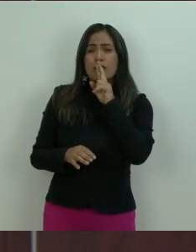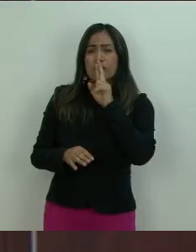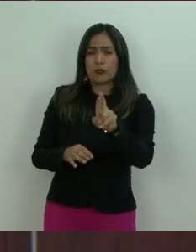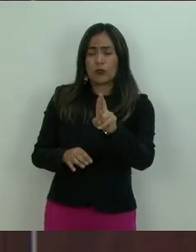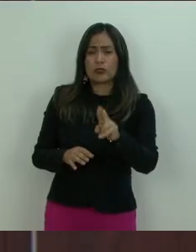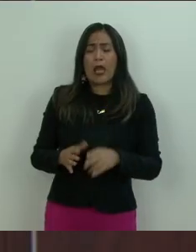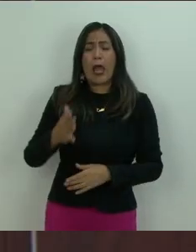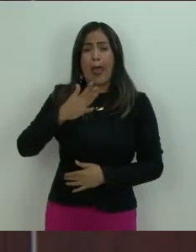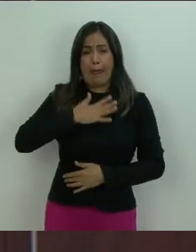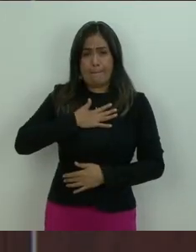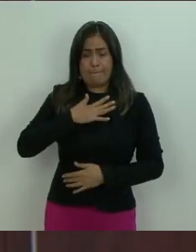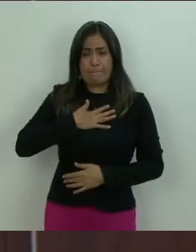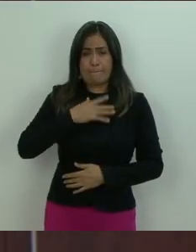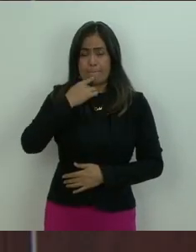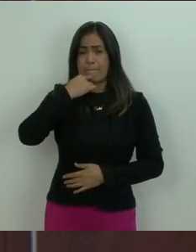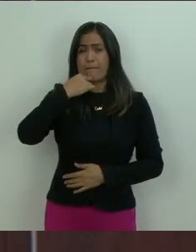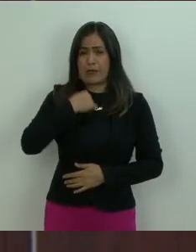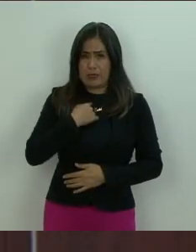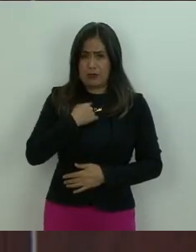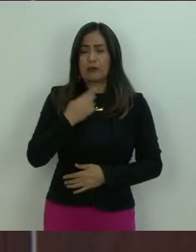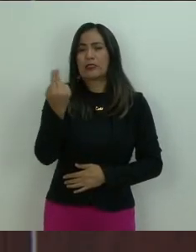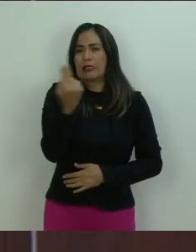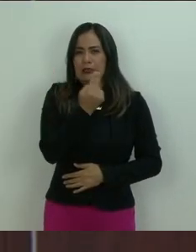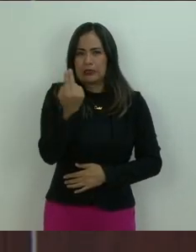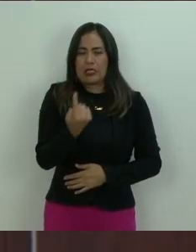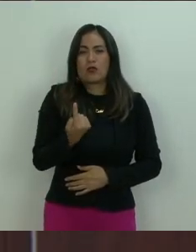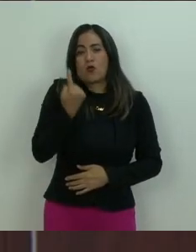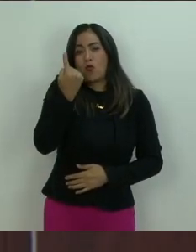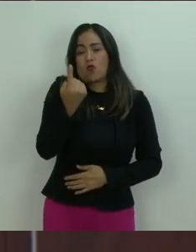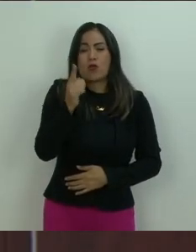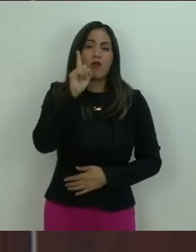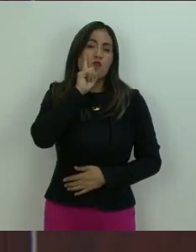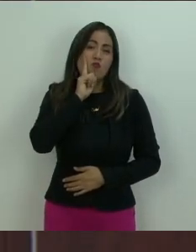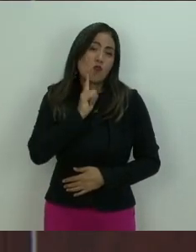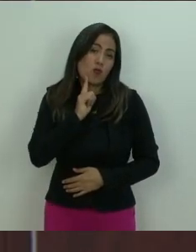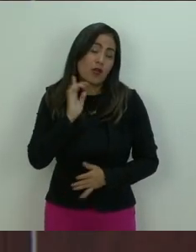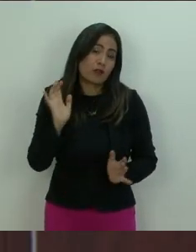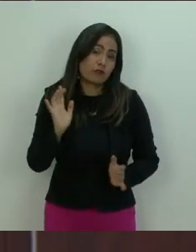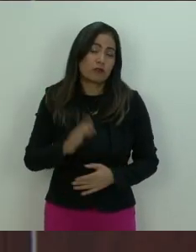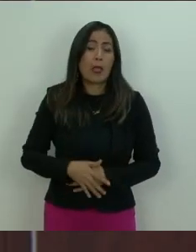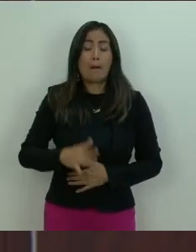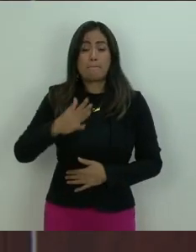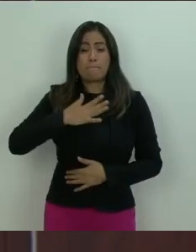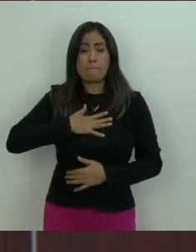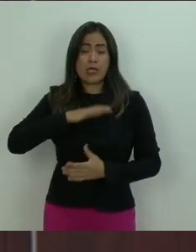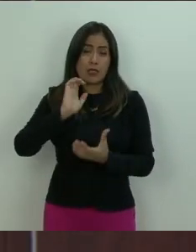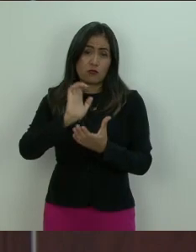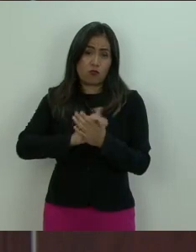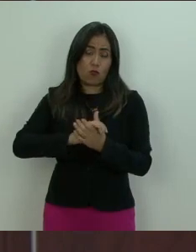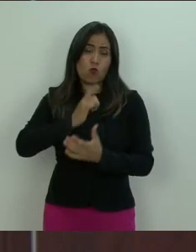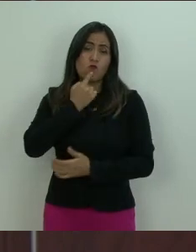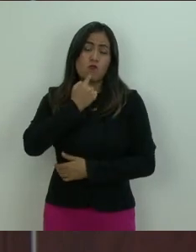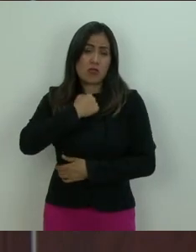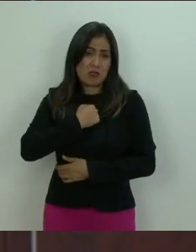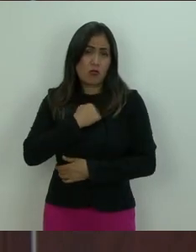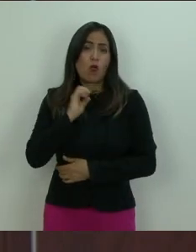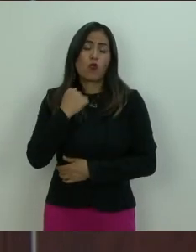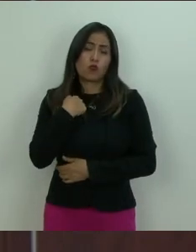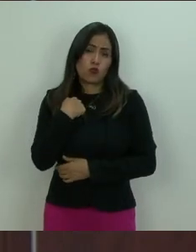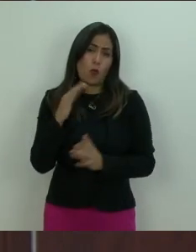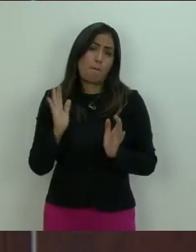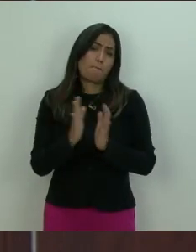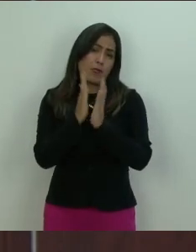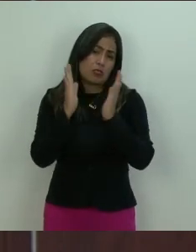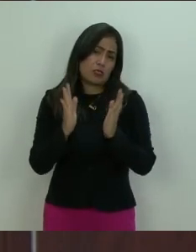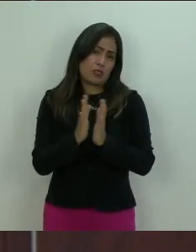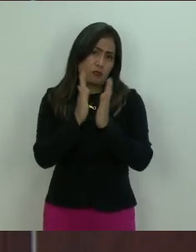a mí me dijeron que tenía que haber una mujer y entonces mi marido me dijo que yo participara, o